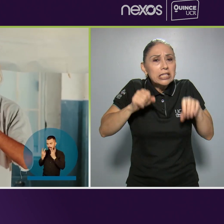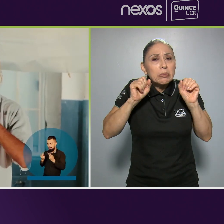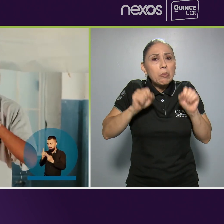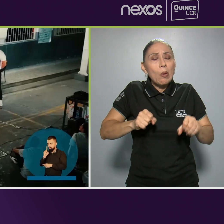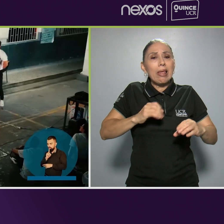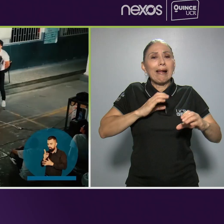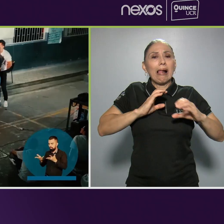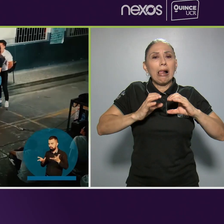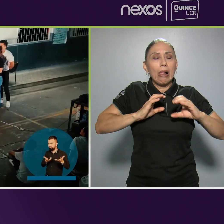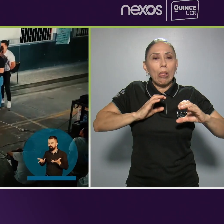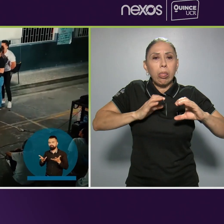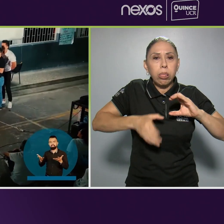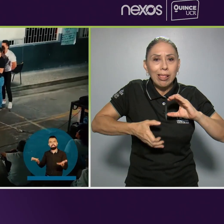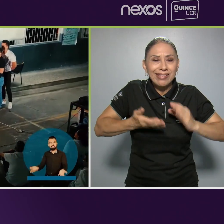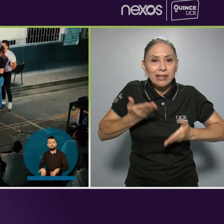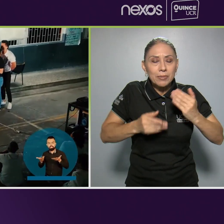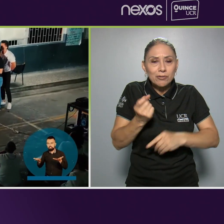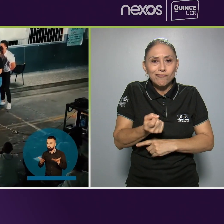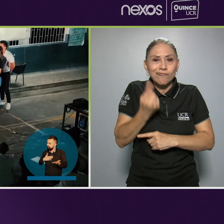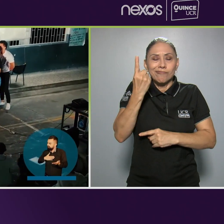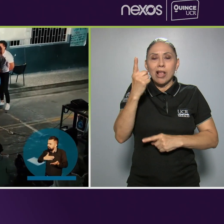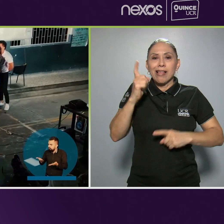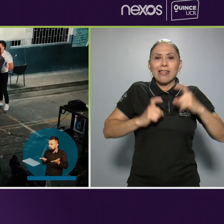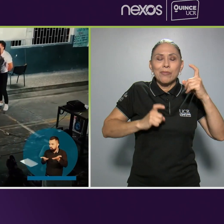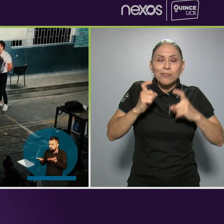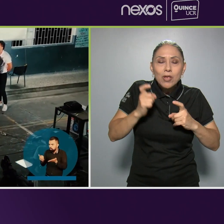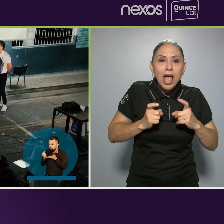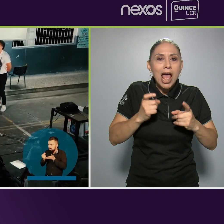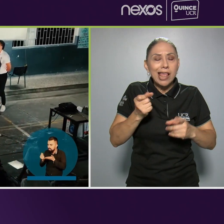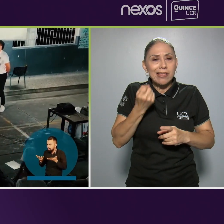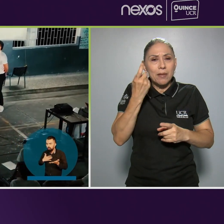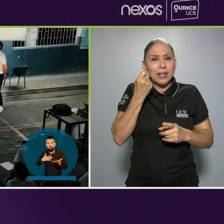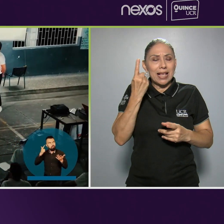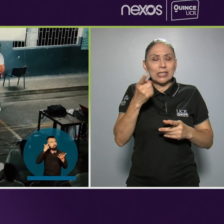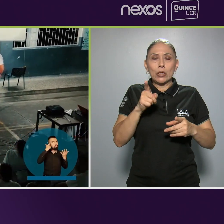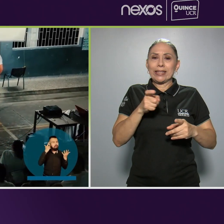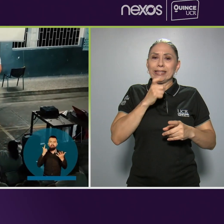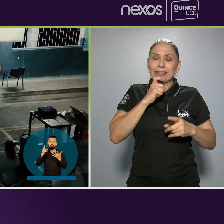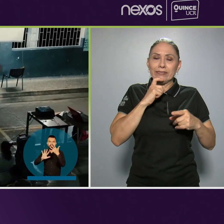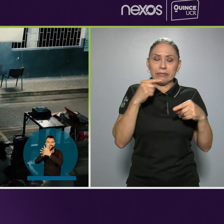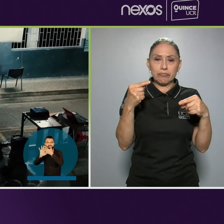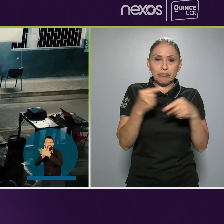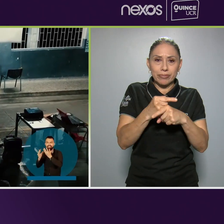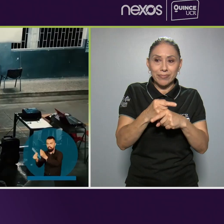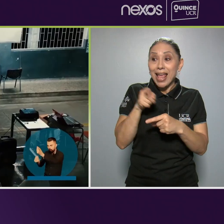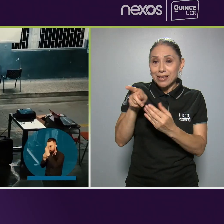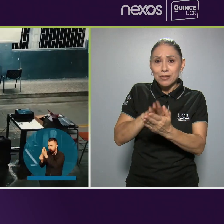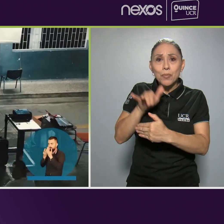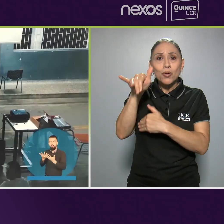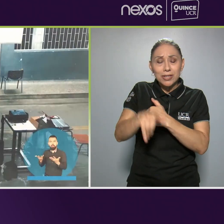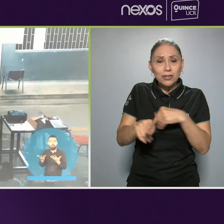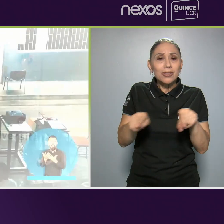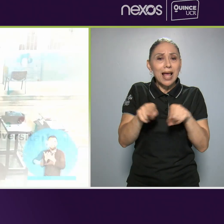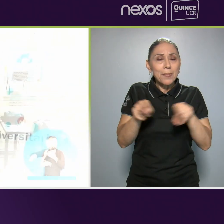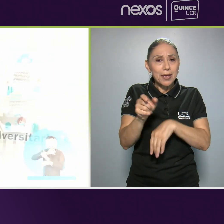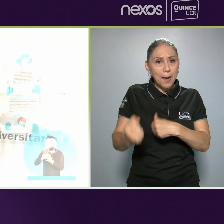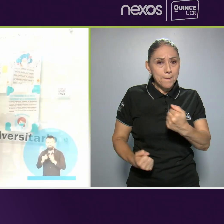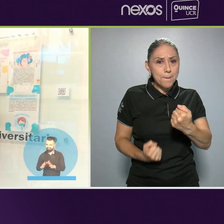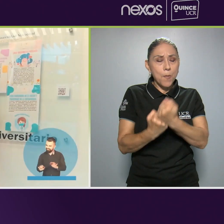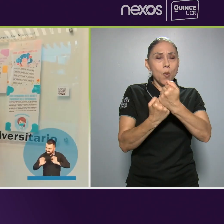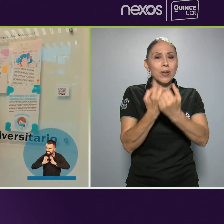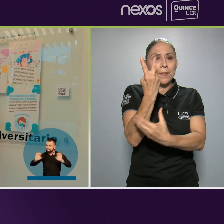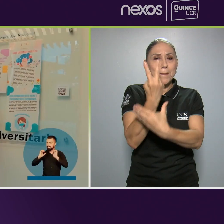dificultades en el entendimiento, expresión e interpretación. Por lo que este proyecto también aporta al